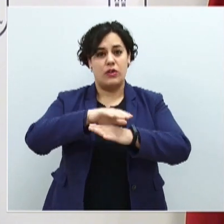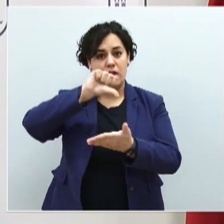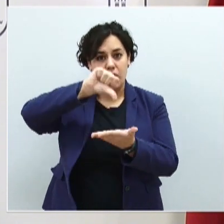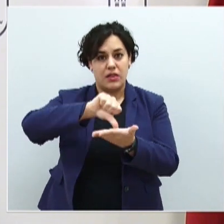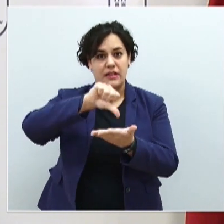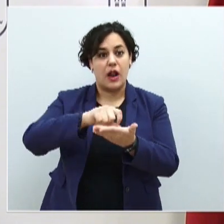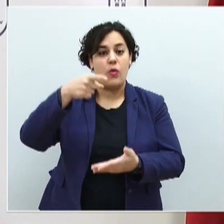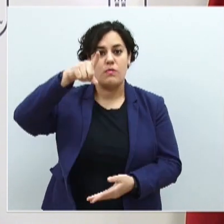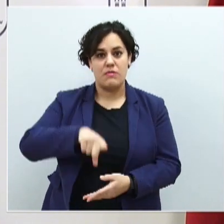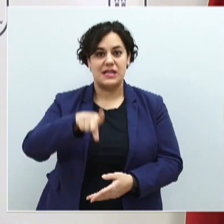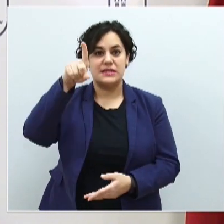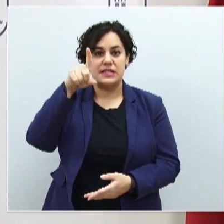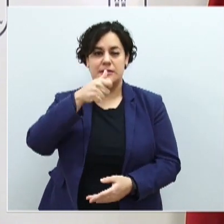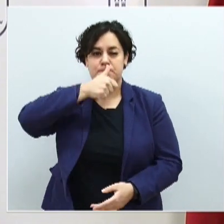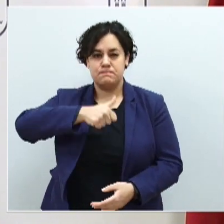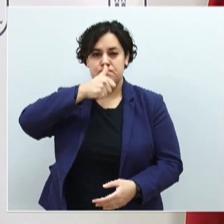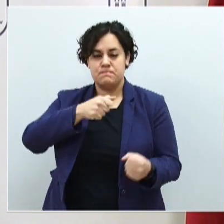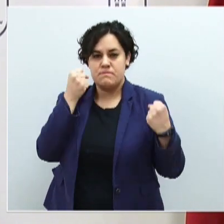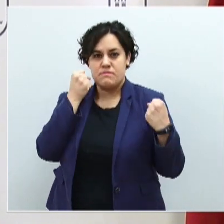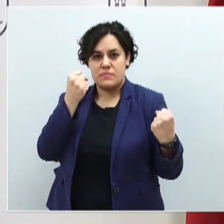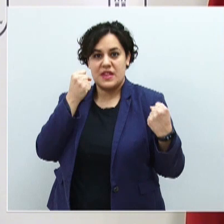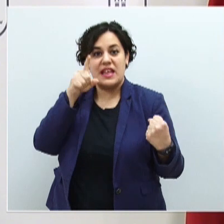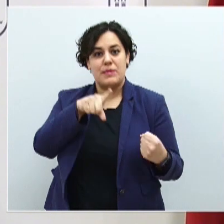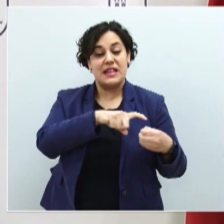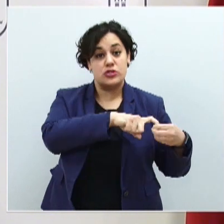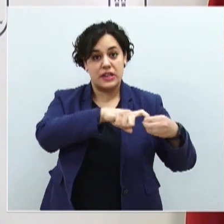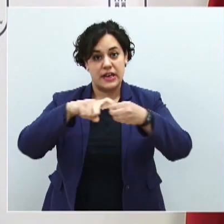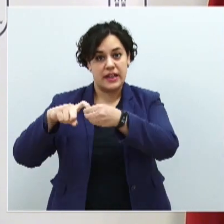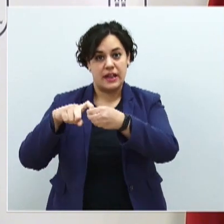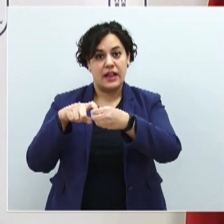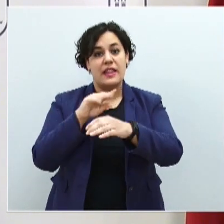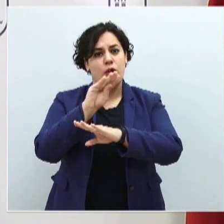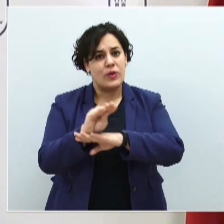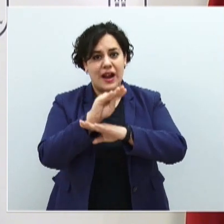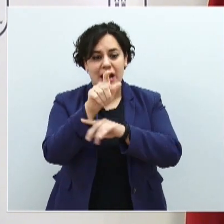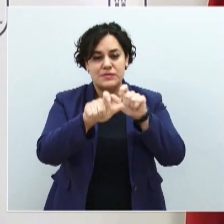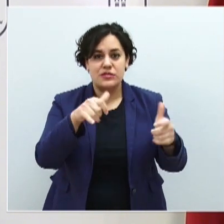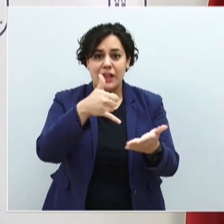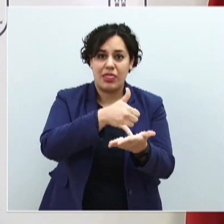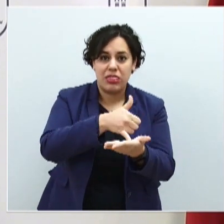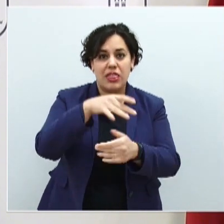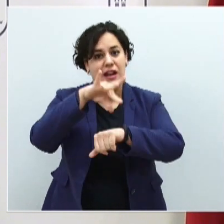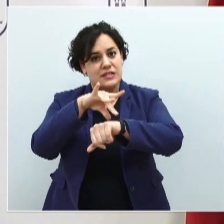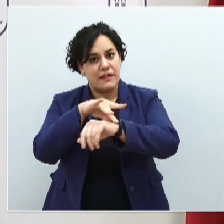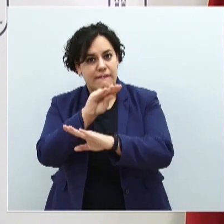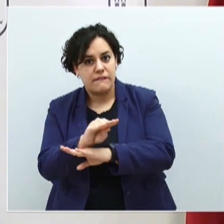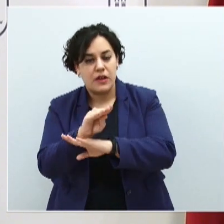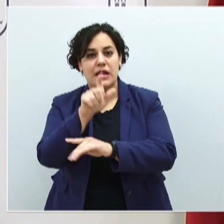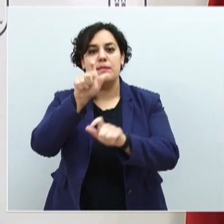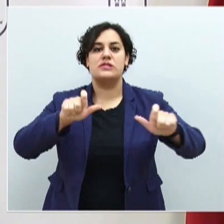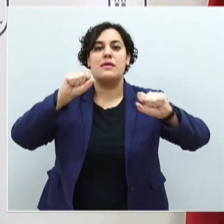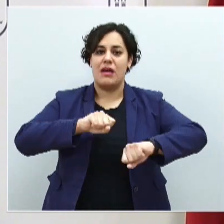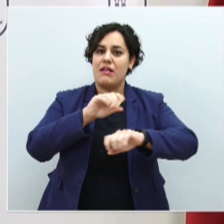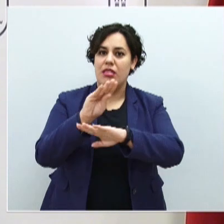un mes de resistencia y también de solidaridad, de cuidar a los más débiles, a los enfermos, a nuestros mayores,